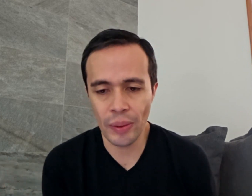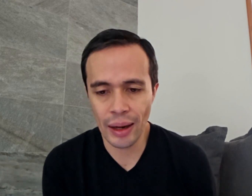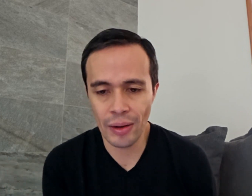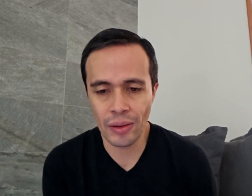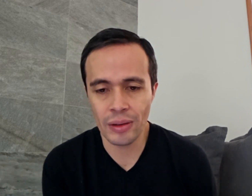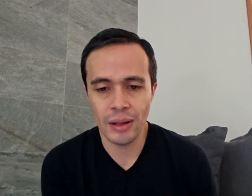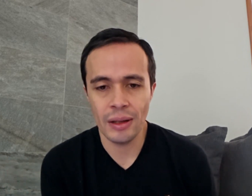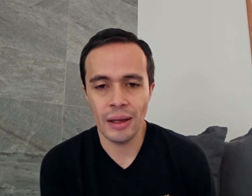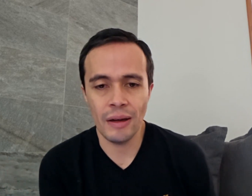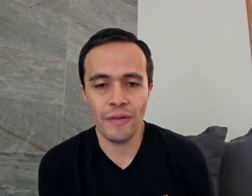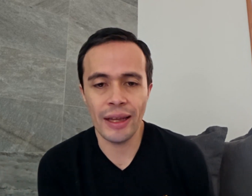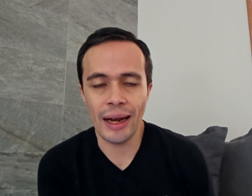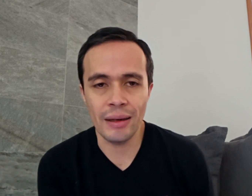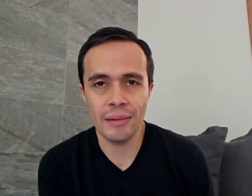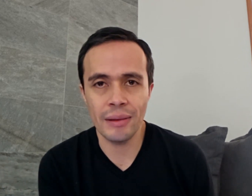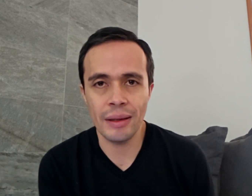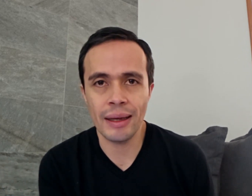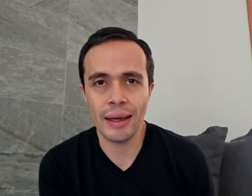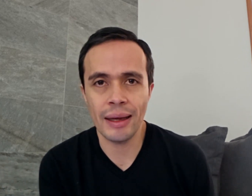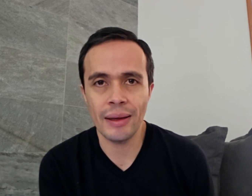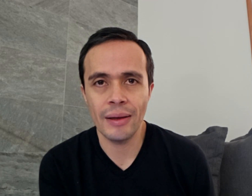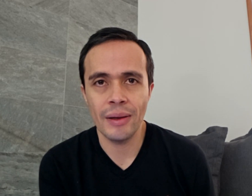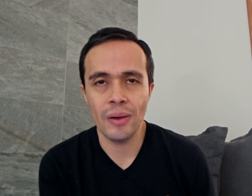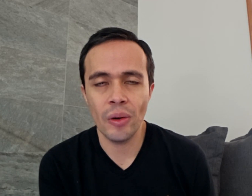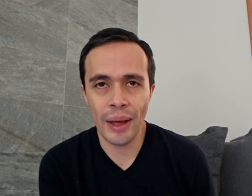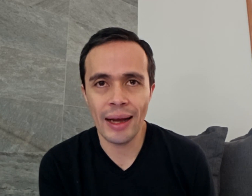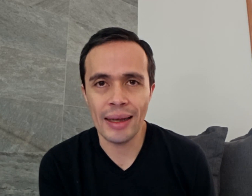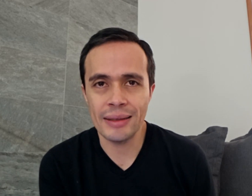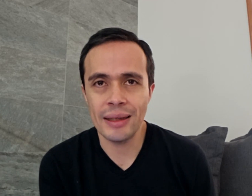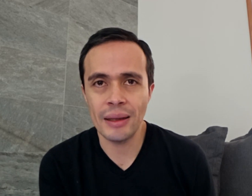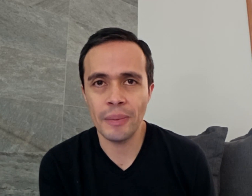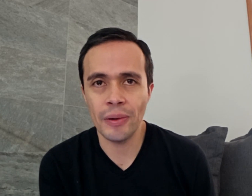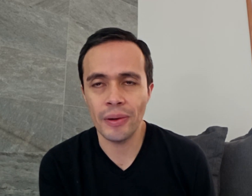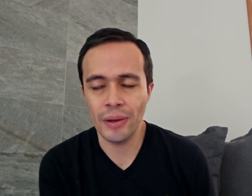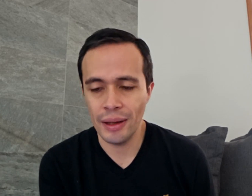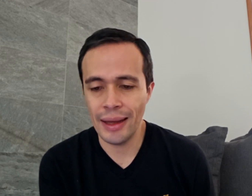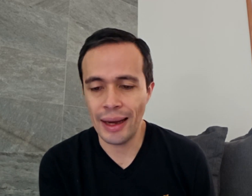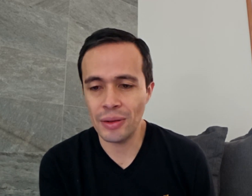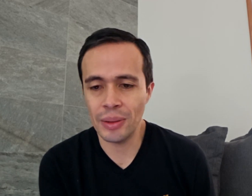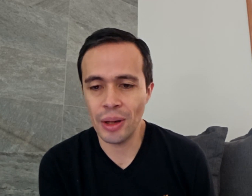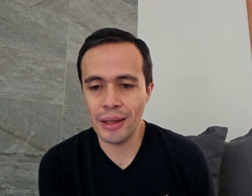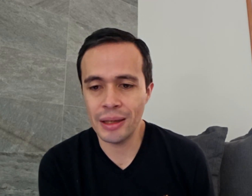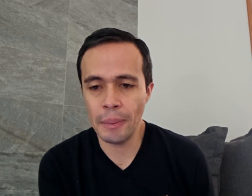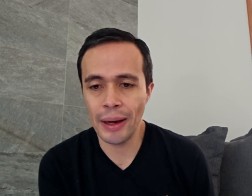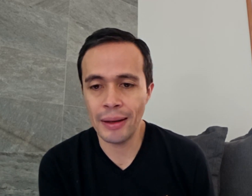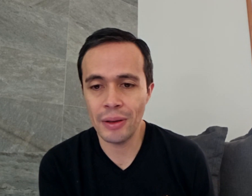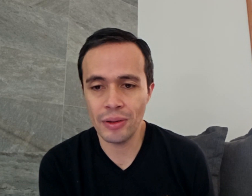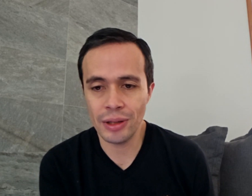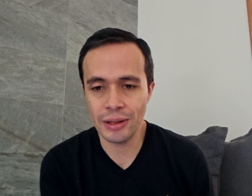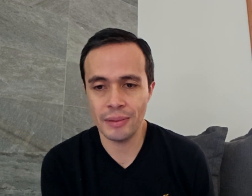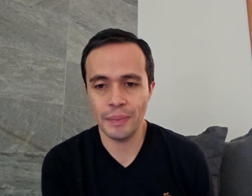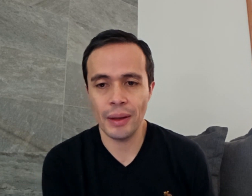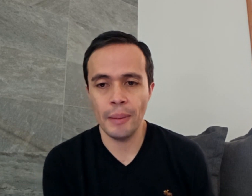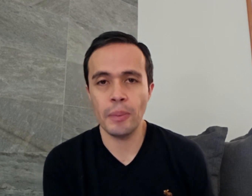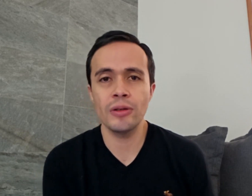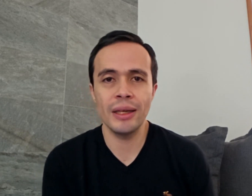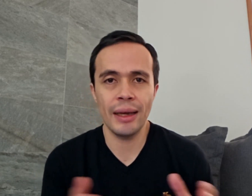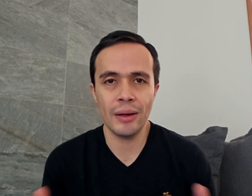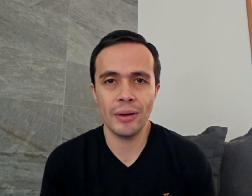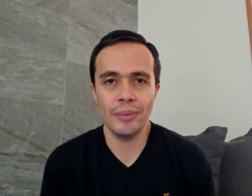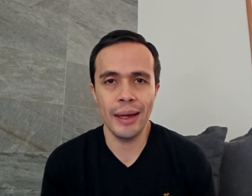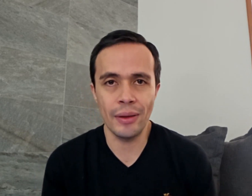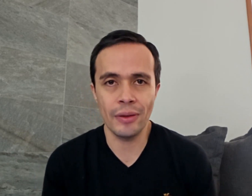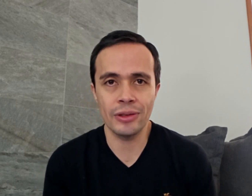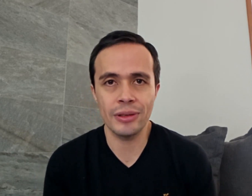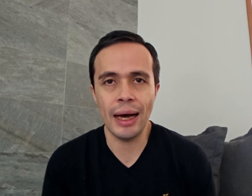el gobierno federal, que hubiera este tipo de actos de violencia para entonces